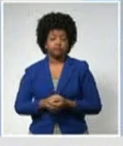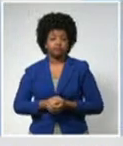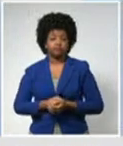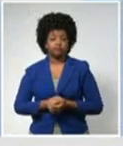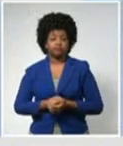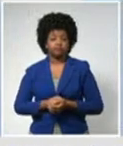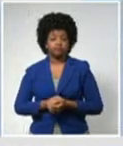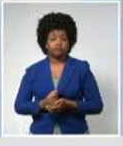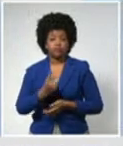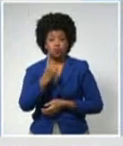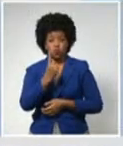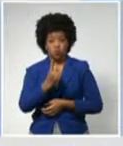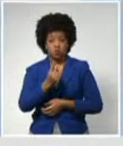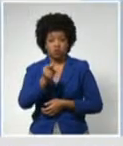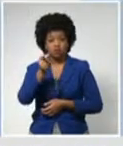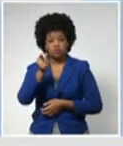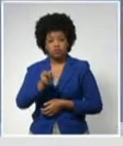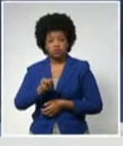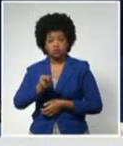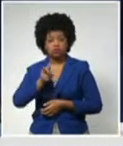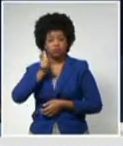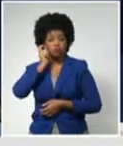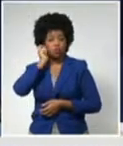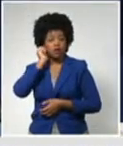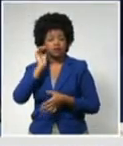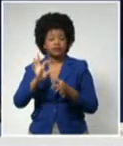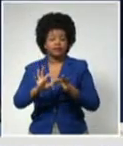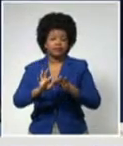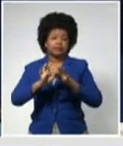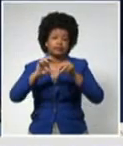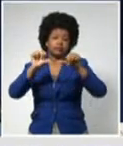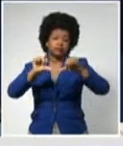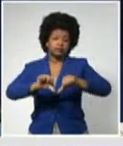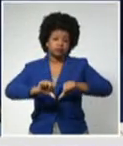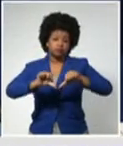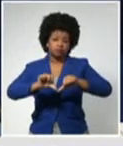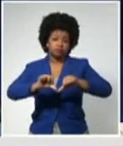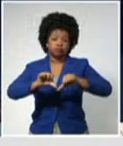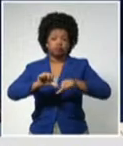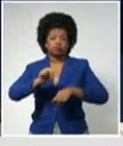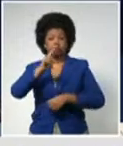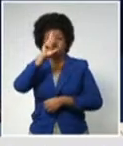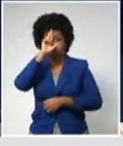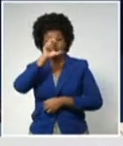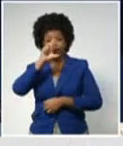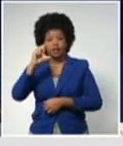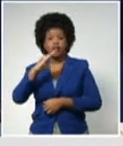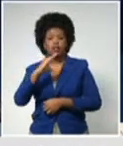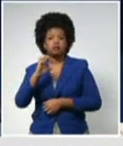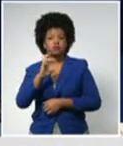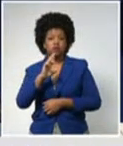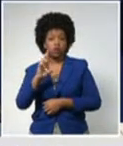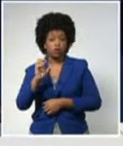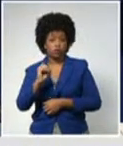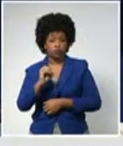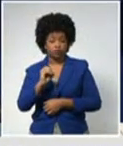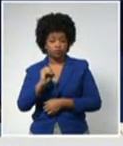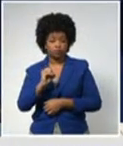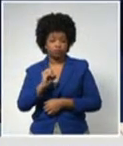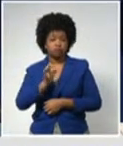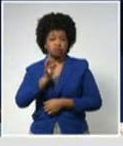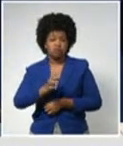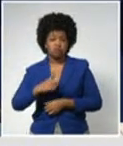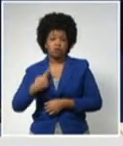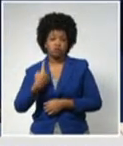una paciente crítica en el hospital Salvador Allende, que es la que hemos venido